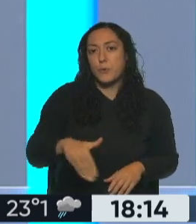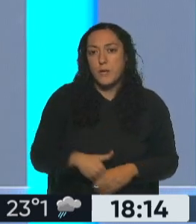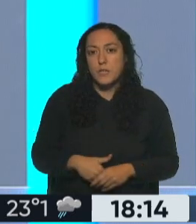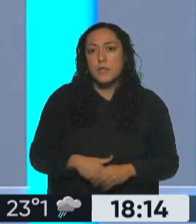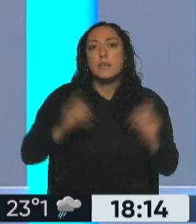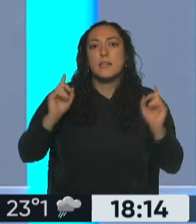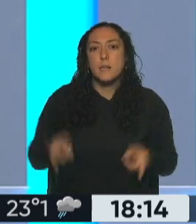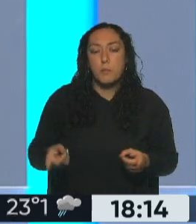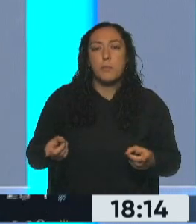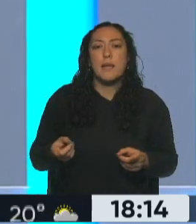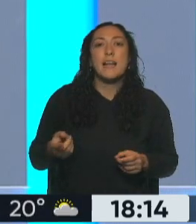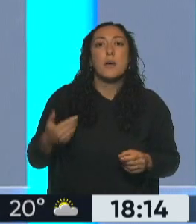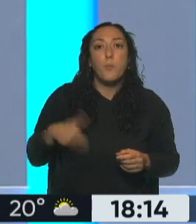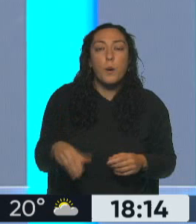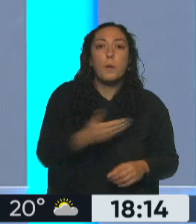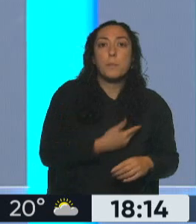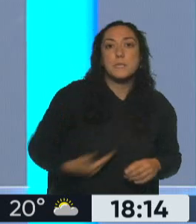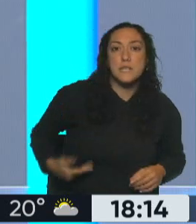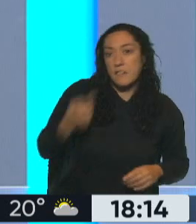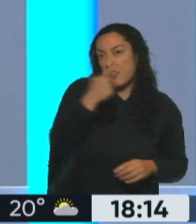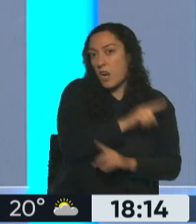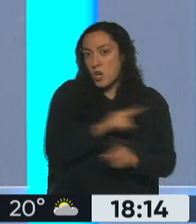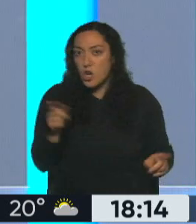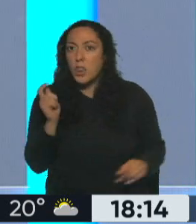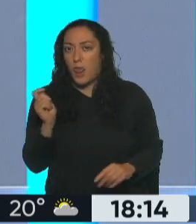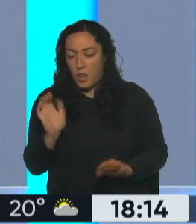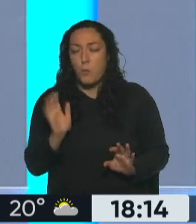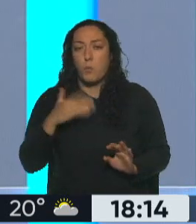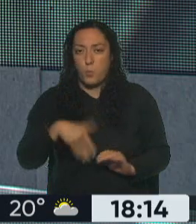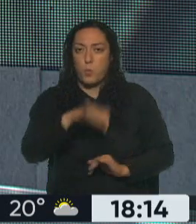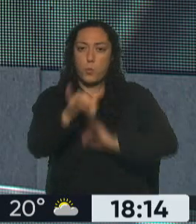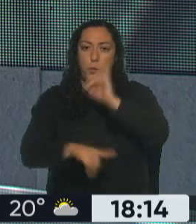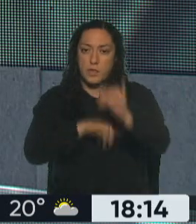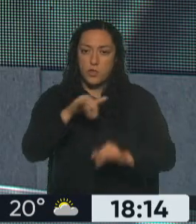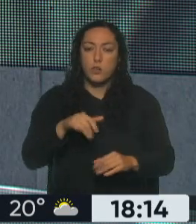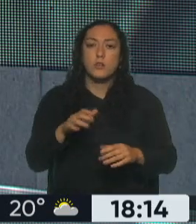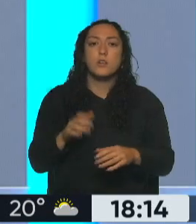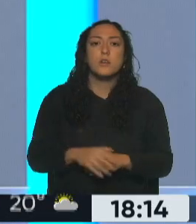no va a ser e iba a ser el nuevo titular. Hay alguien que ya se está probando la ropa. Ah, mira, que se está probando